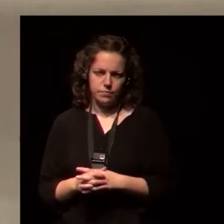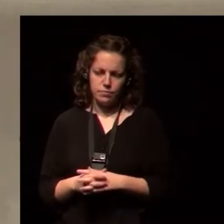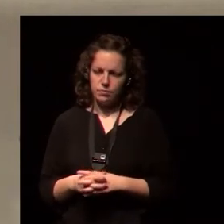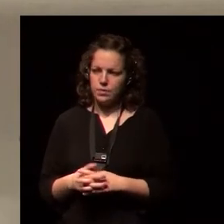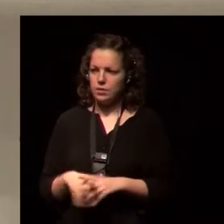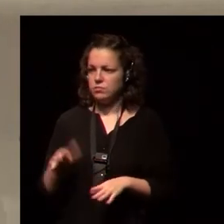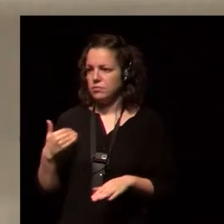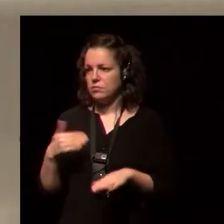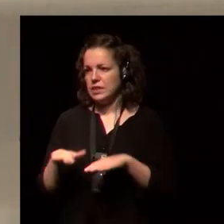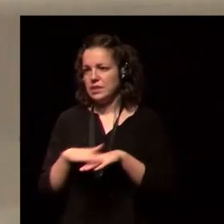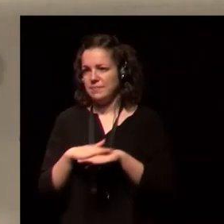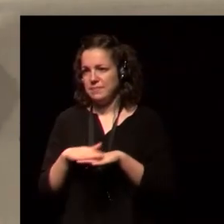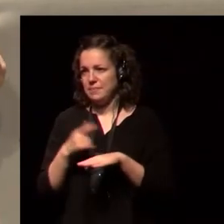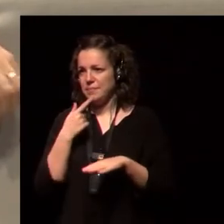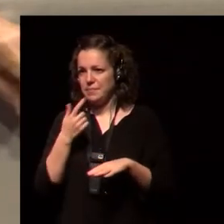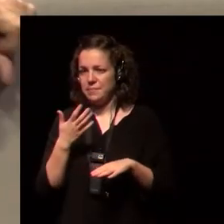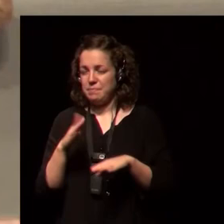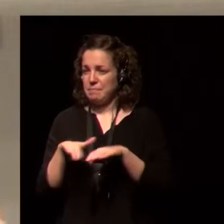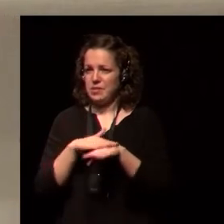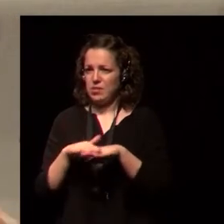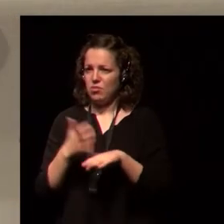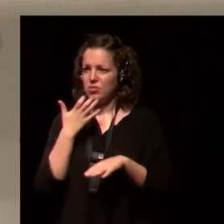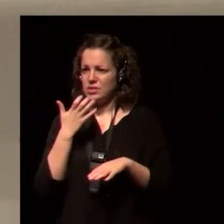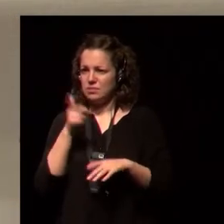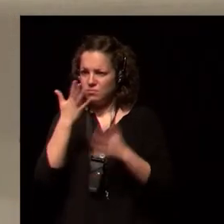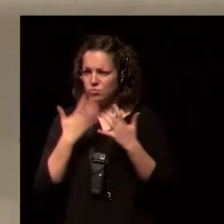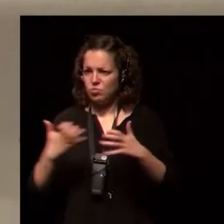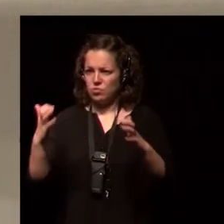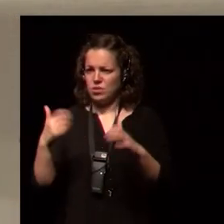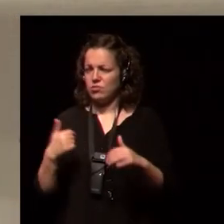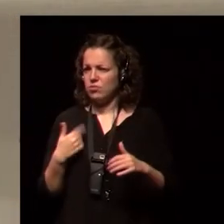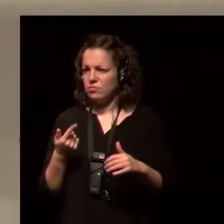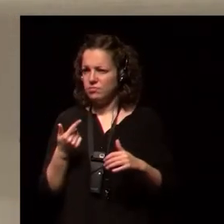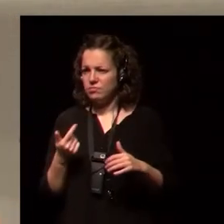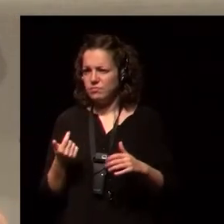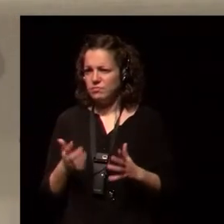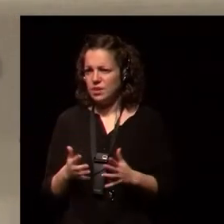Y pido disculpas si ofendo a alguien en el público al decir eso,